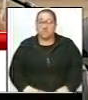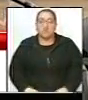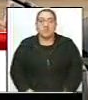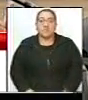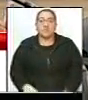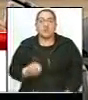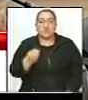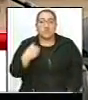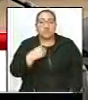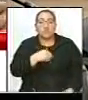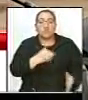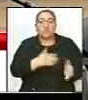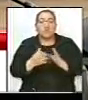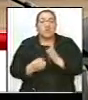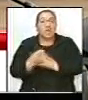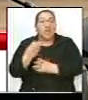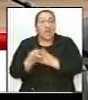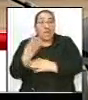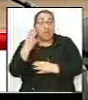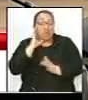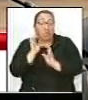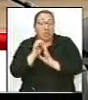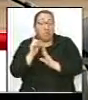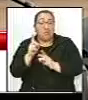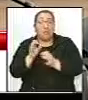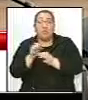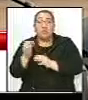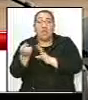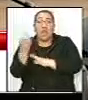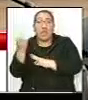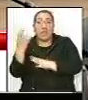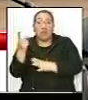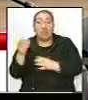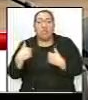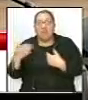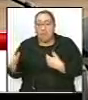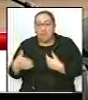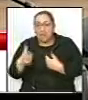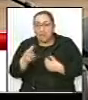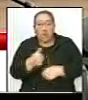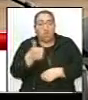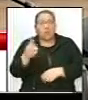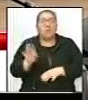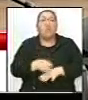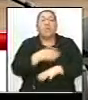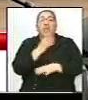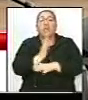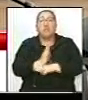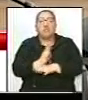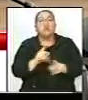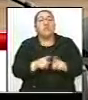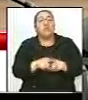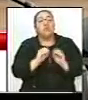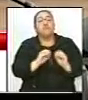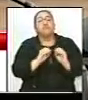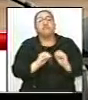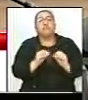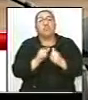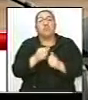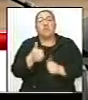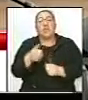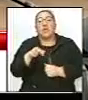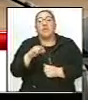tenemos, por ejemplo, en la parte de Arequipa, pesca, tenemos en la parte de Madre de Dios también crianza a través de